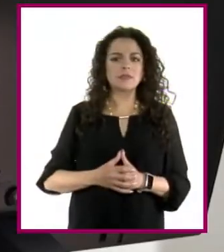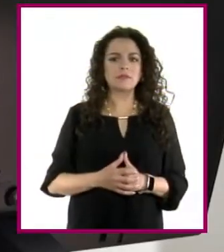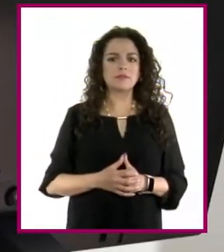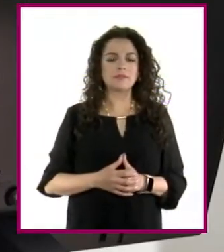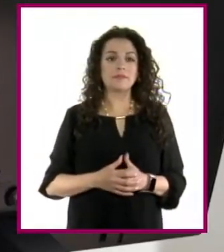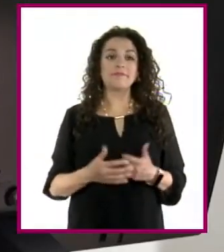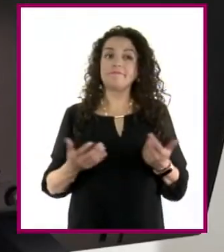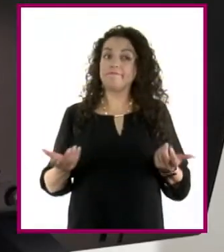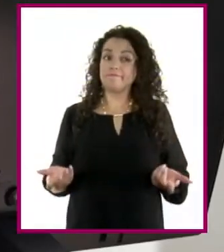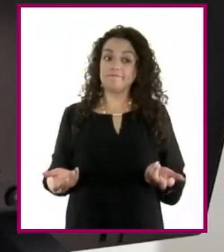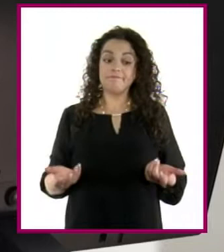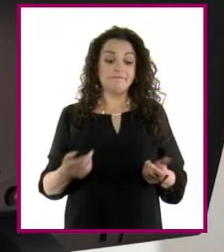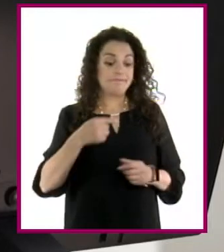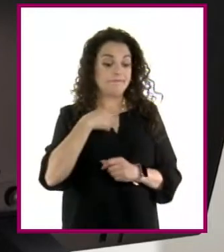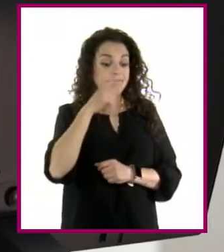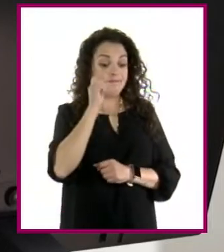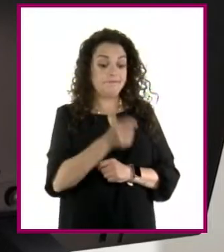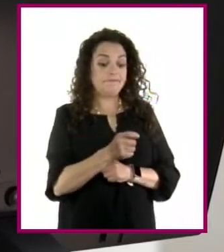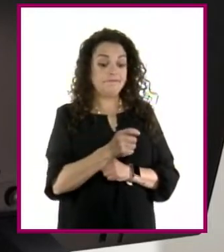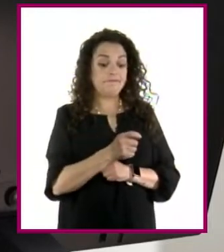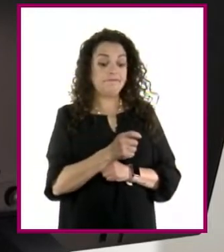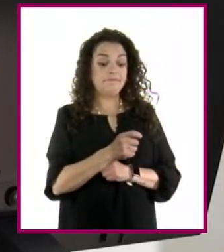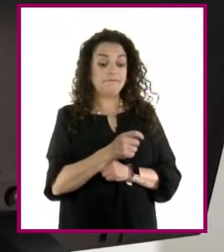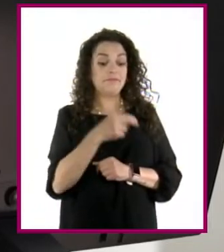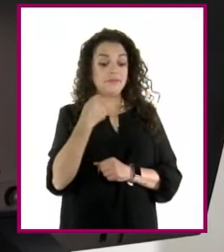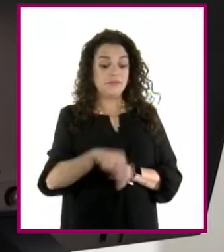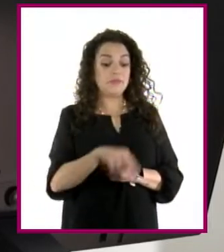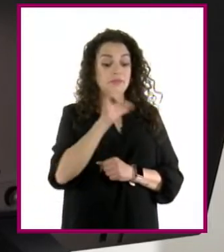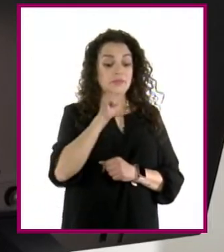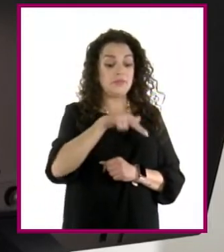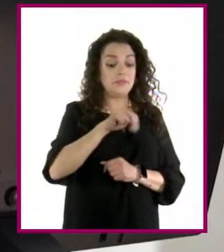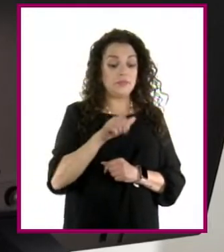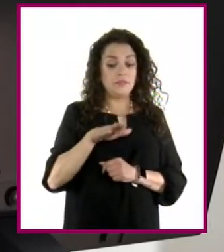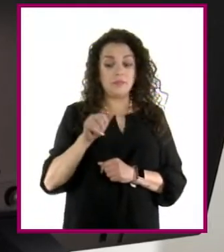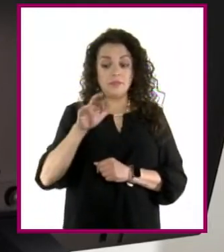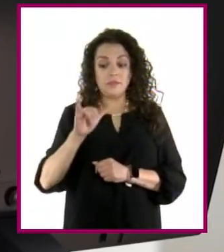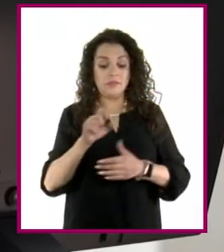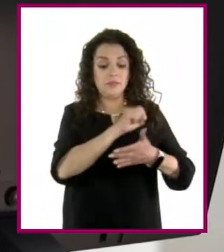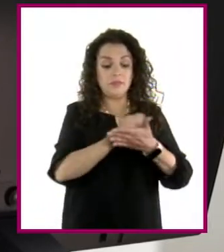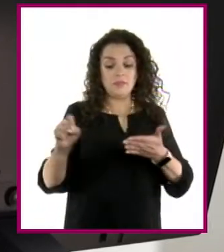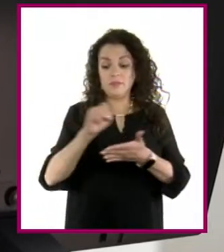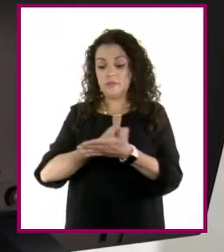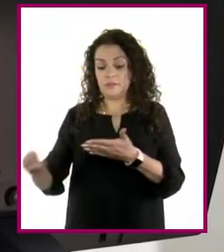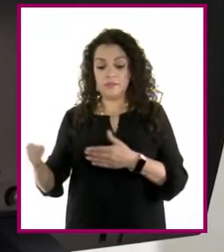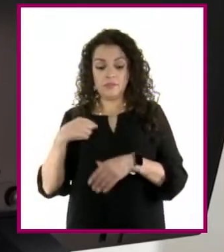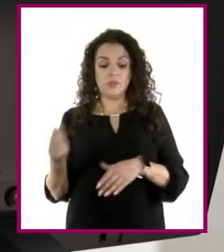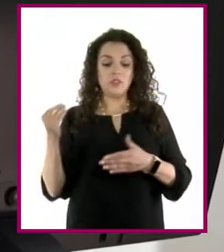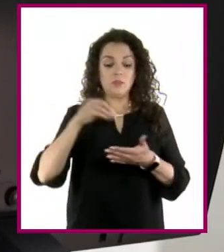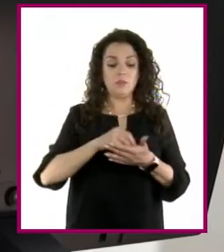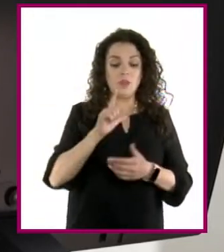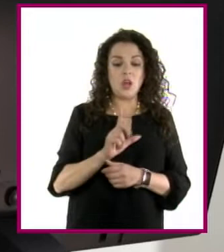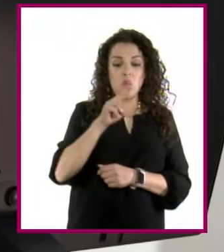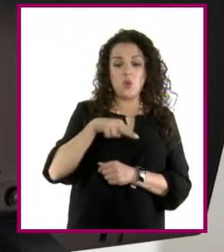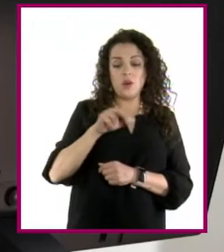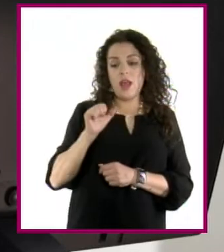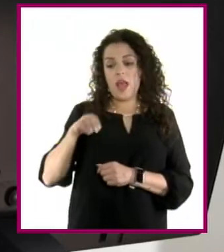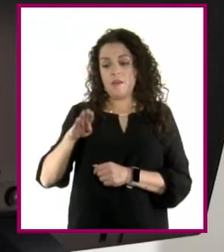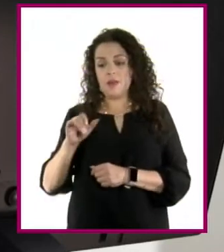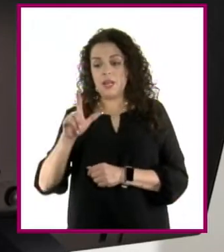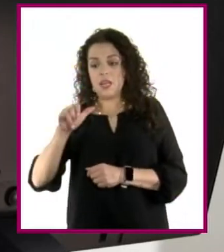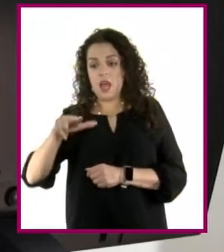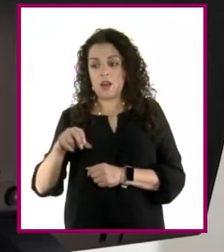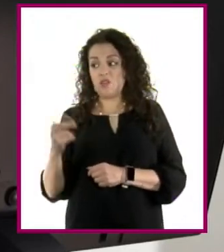Pues yo le tacho al dilema del prisionero los nombres Ana y María. Y le pongo Luna y Emiliano. Y pues nosotros